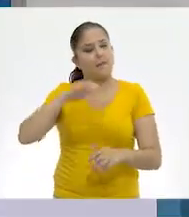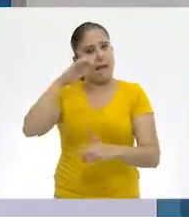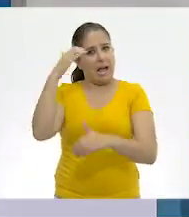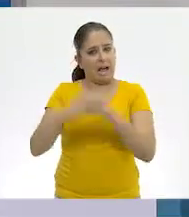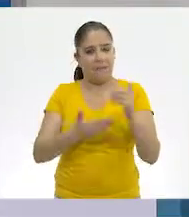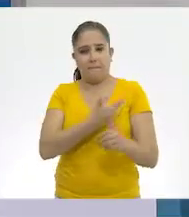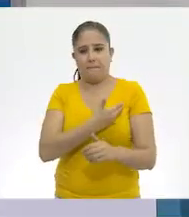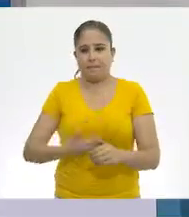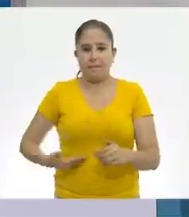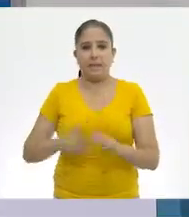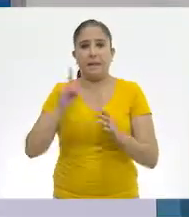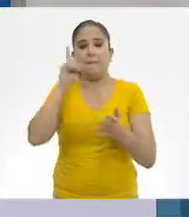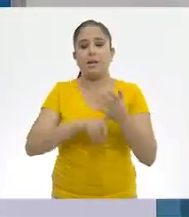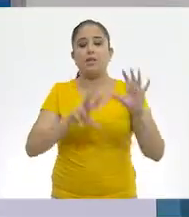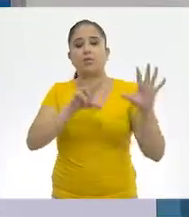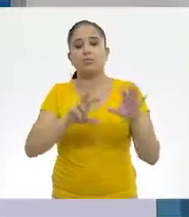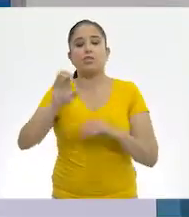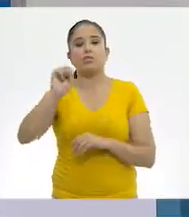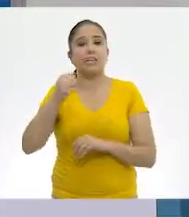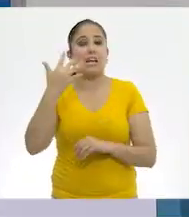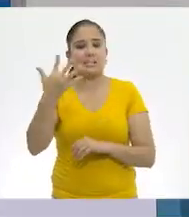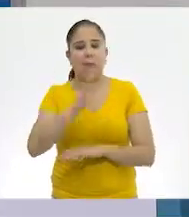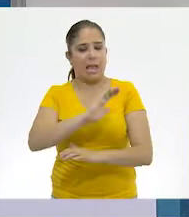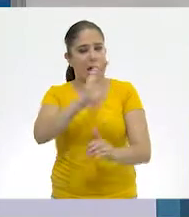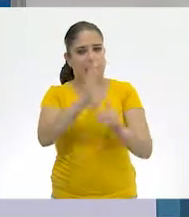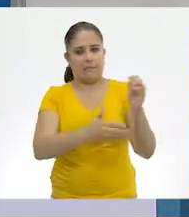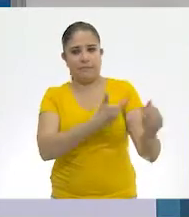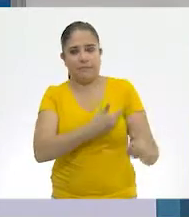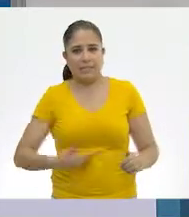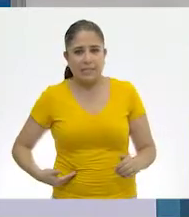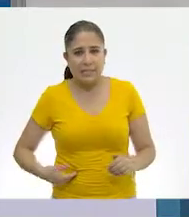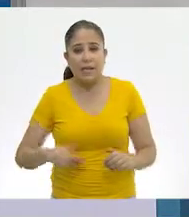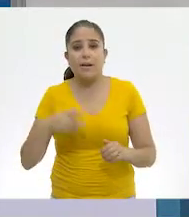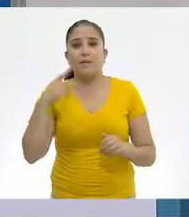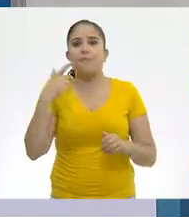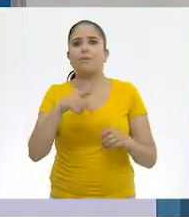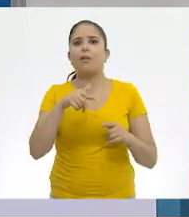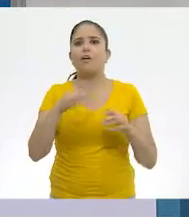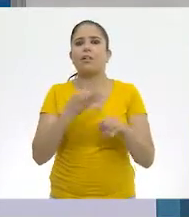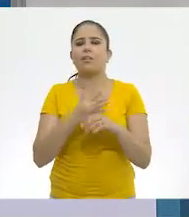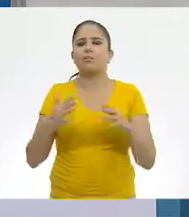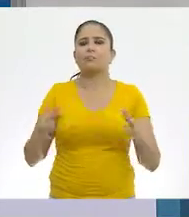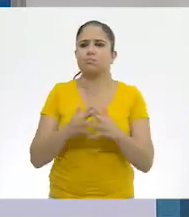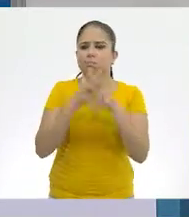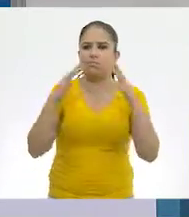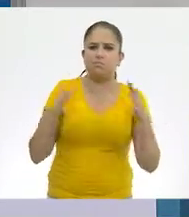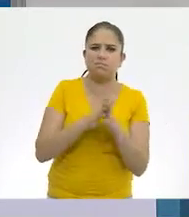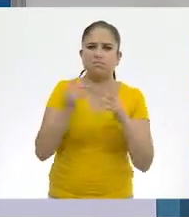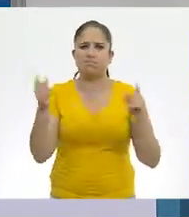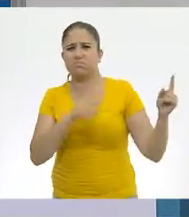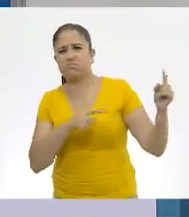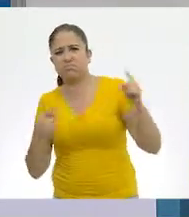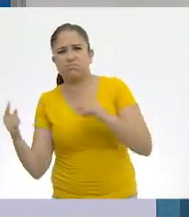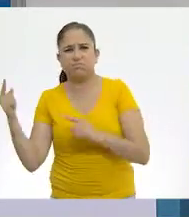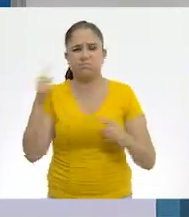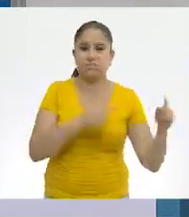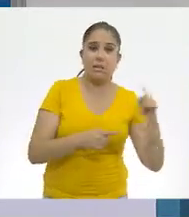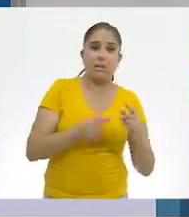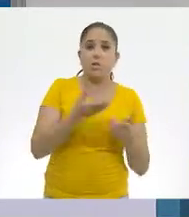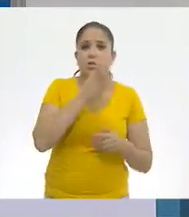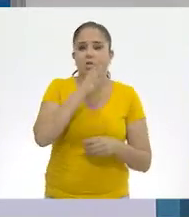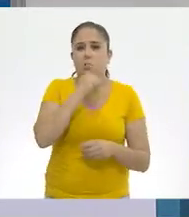periodo presidencial en 1865, pero estaban en medio de la intervención y el Segundo Imperio. Eso hizo imposible que se